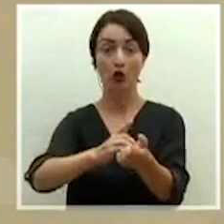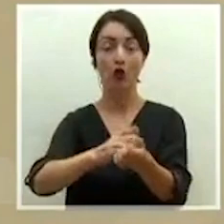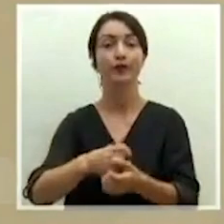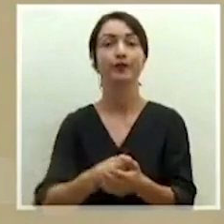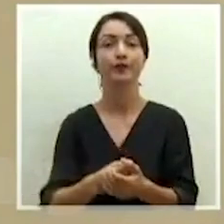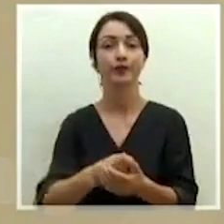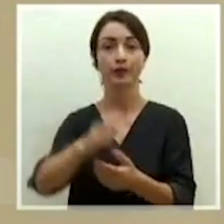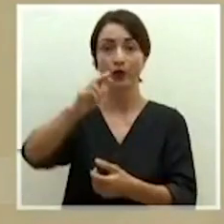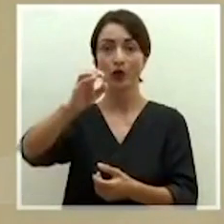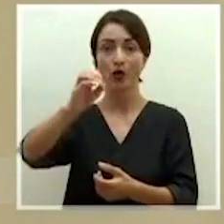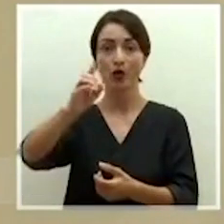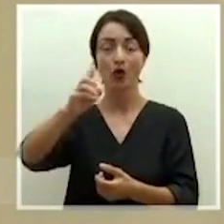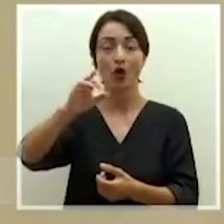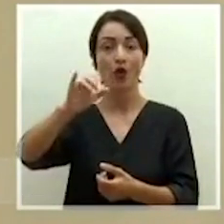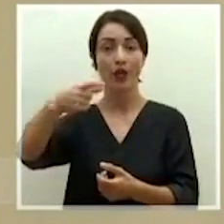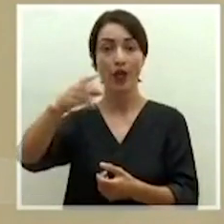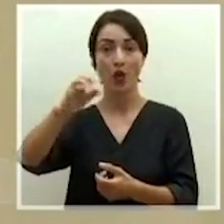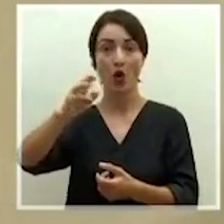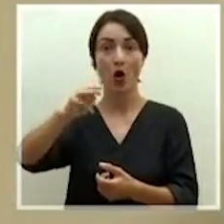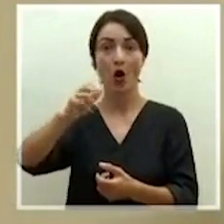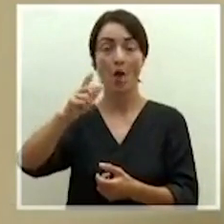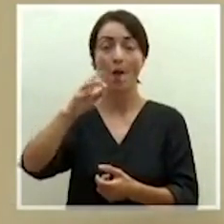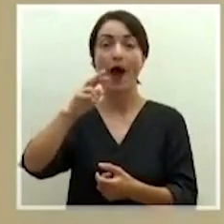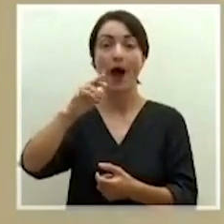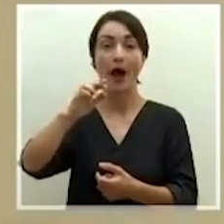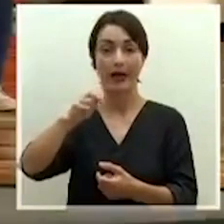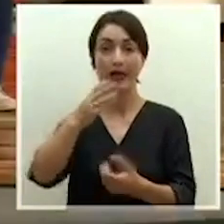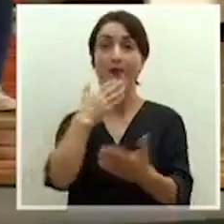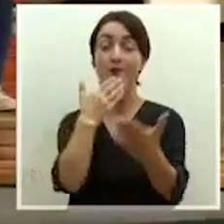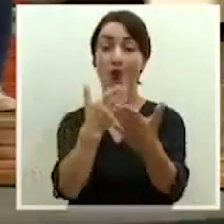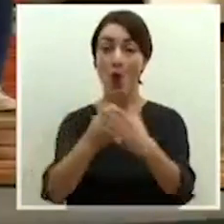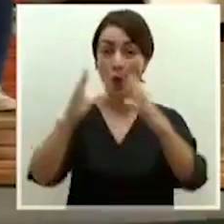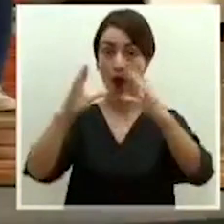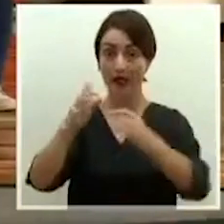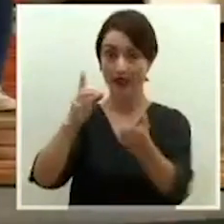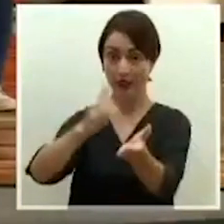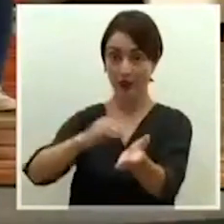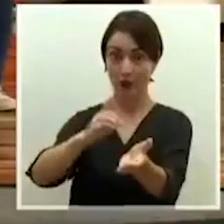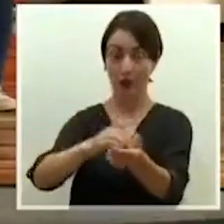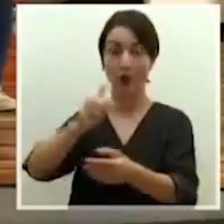director de Vigilancia de la Salud. Muy buenas tardes, doctor Marín.